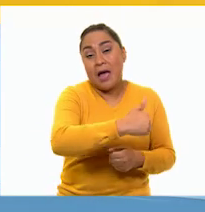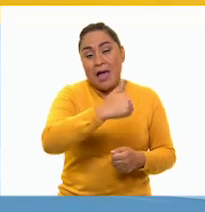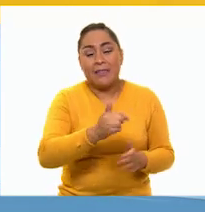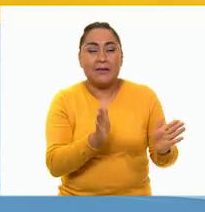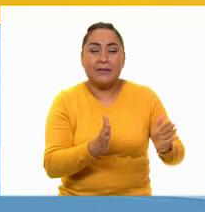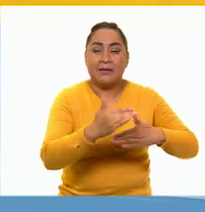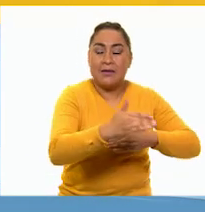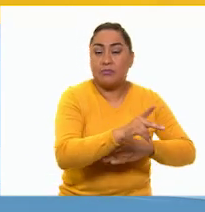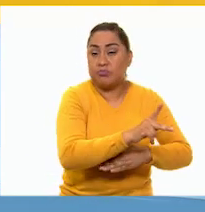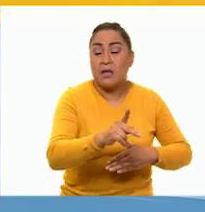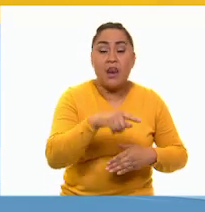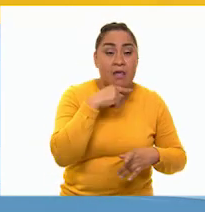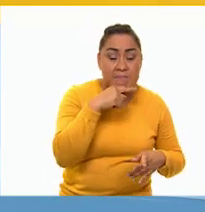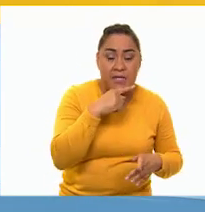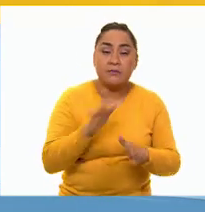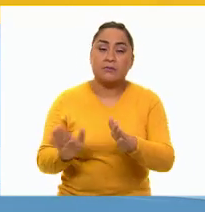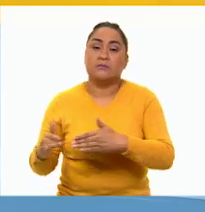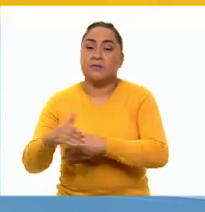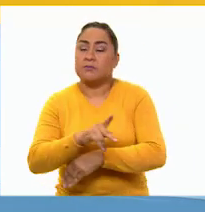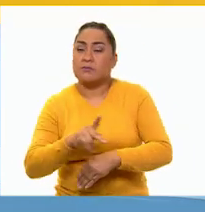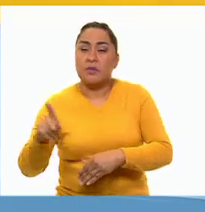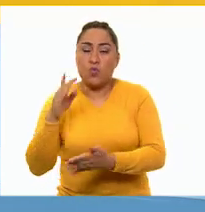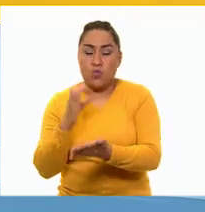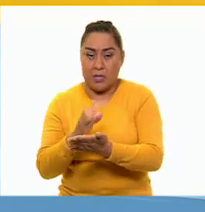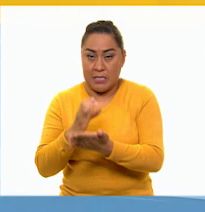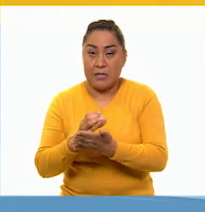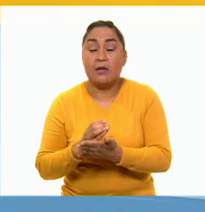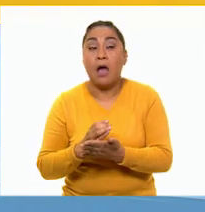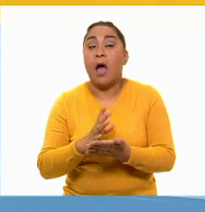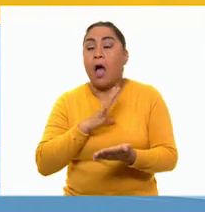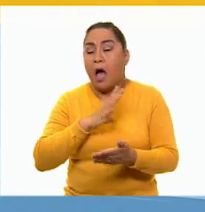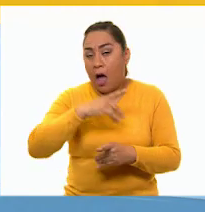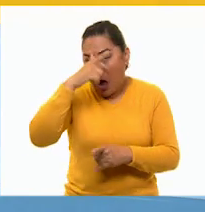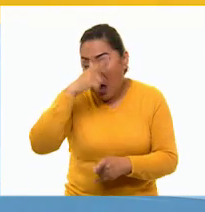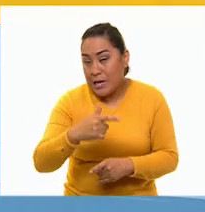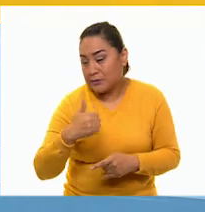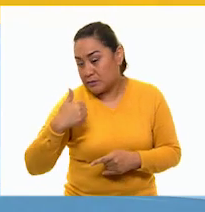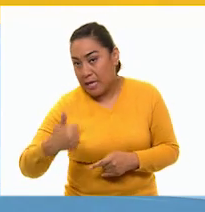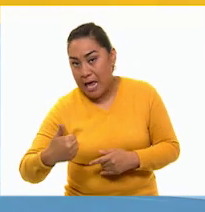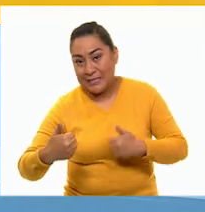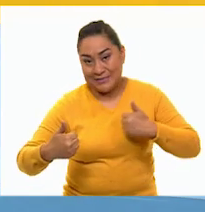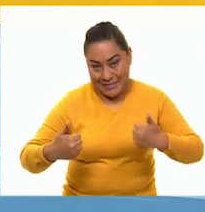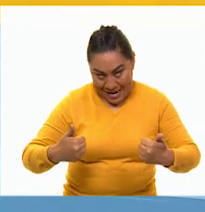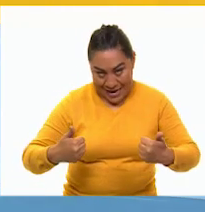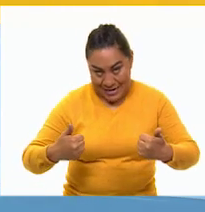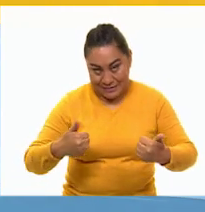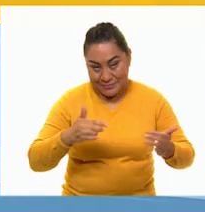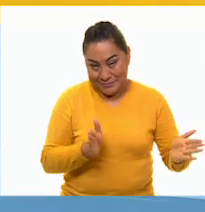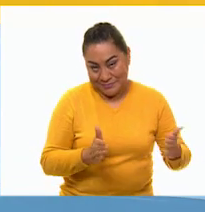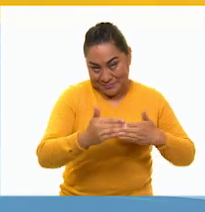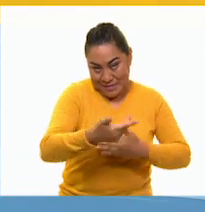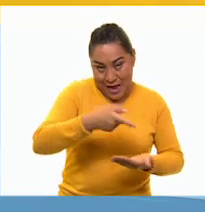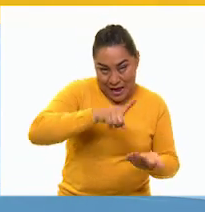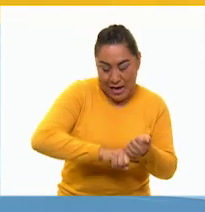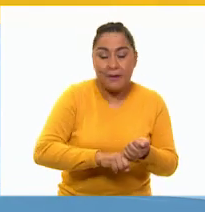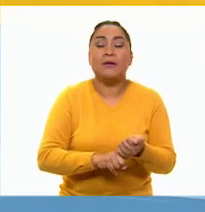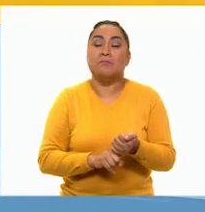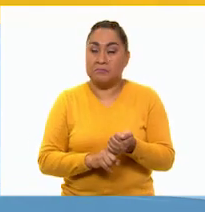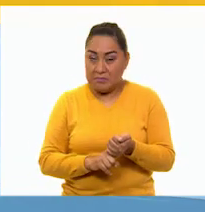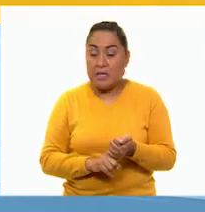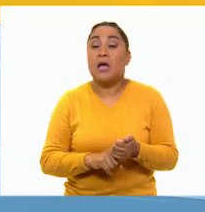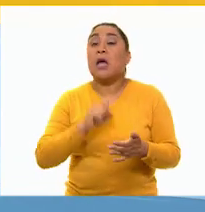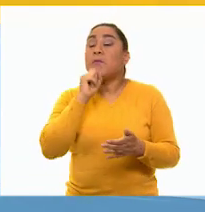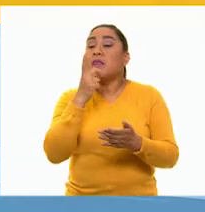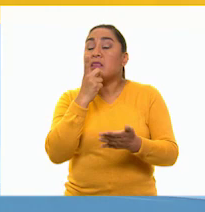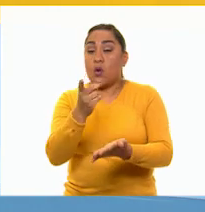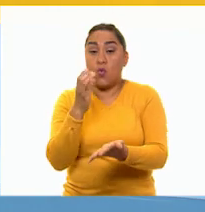y libretas que habían 6. Así que este número es importante para la solución. También señala que el número de